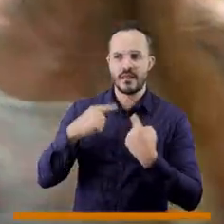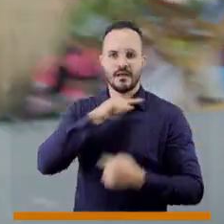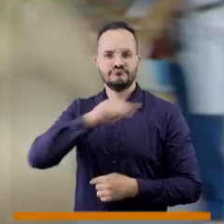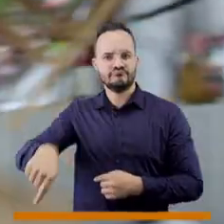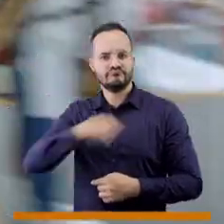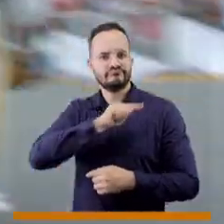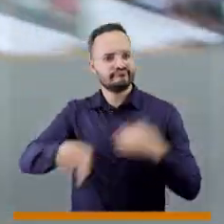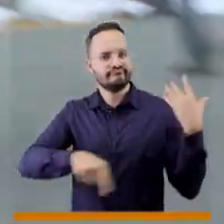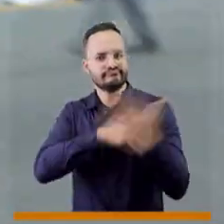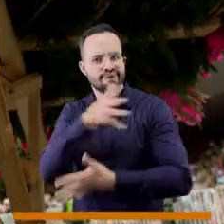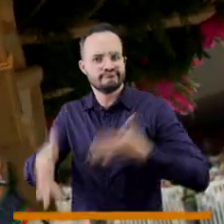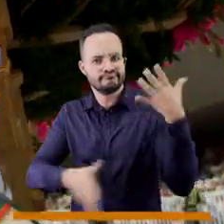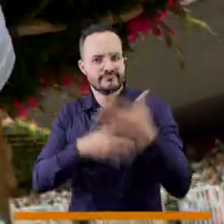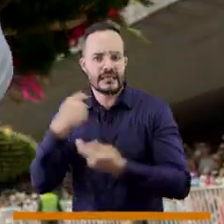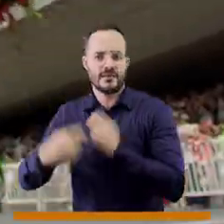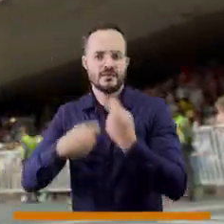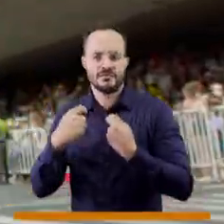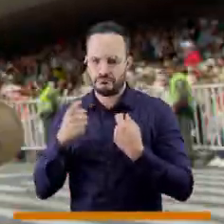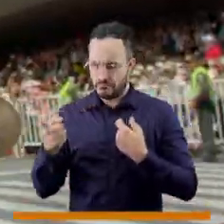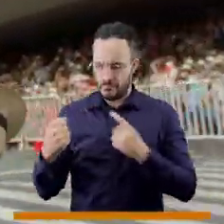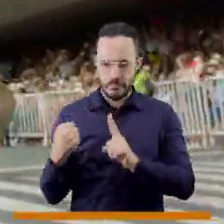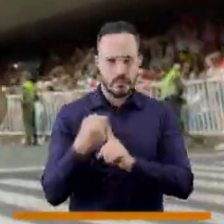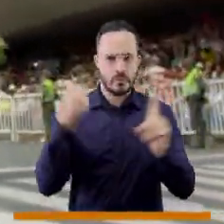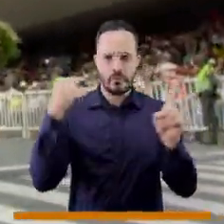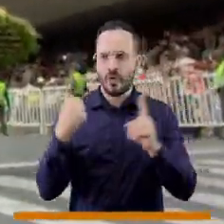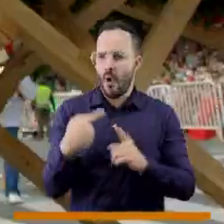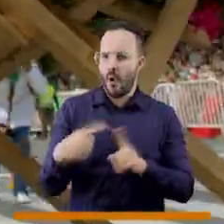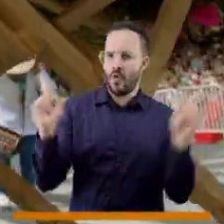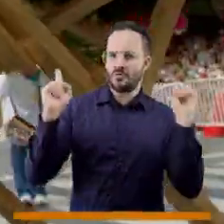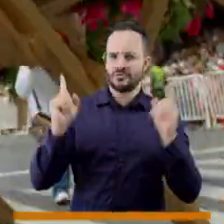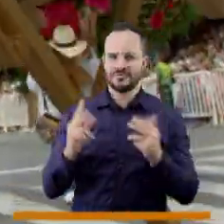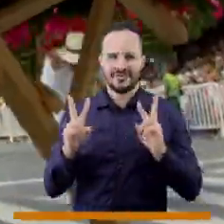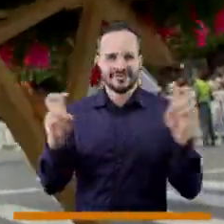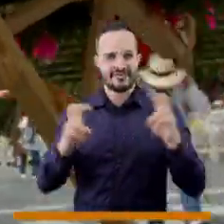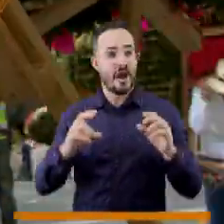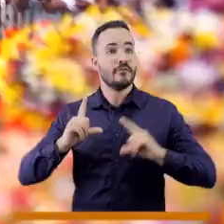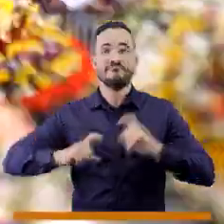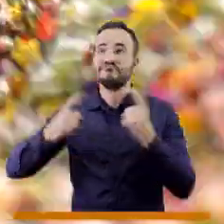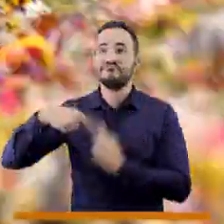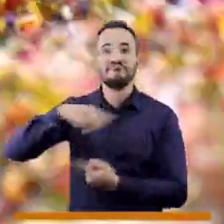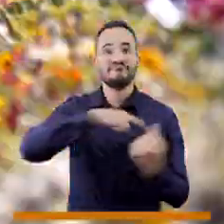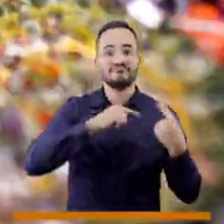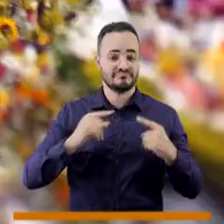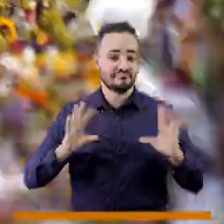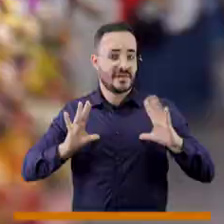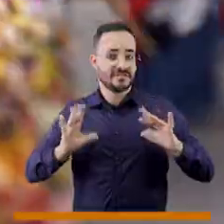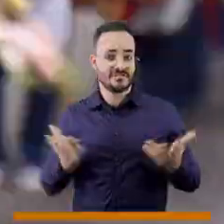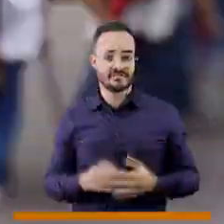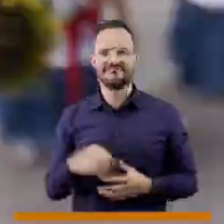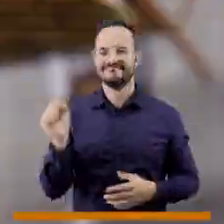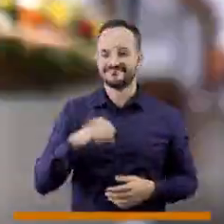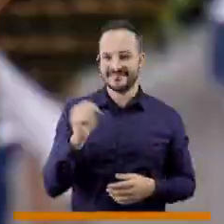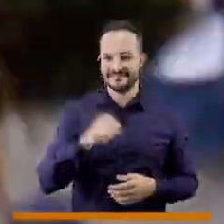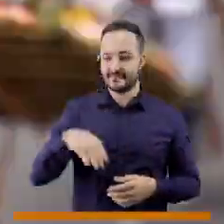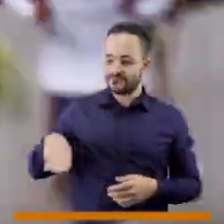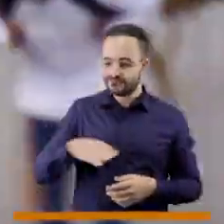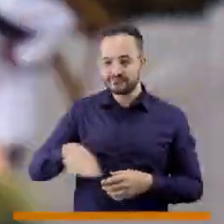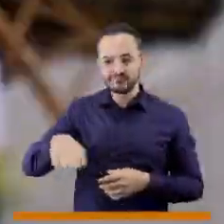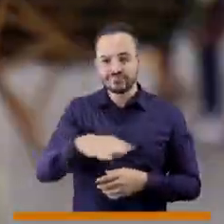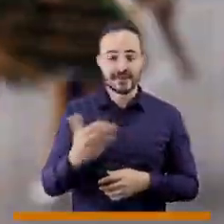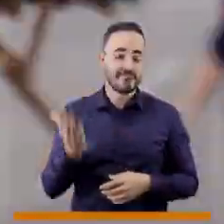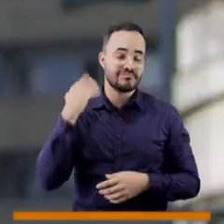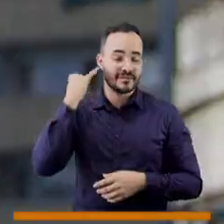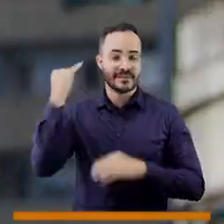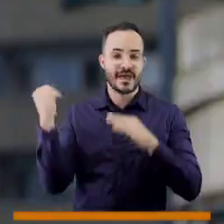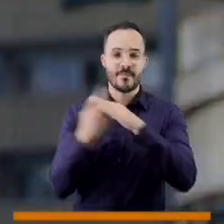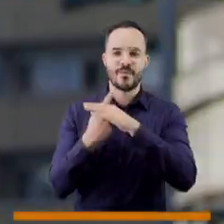negocios, pero ustedes visionaron un turismo totalmente diferente. Le atinaron al boom turístico. Claro que sí. Turibús, desde